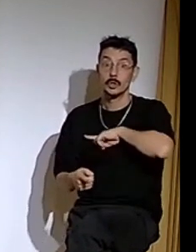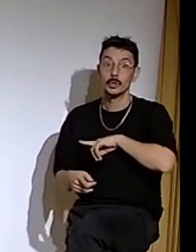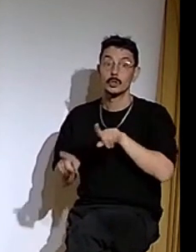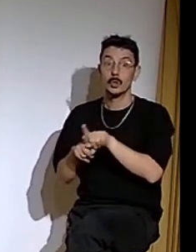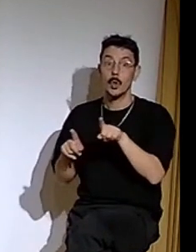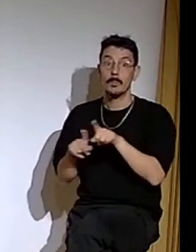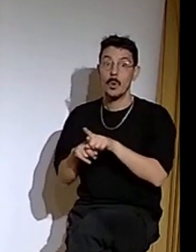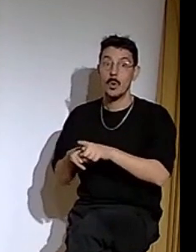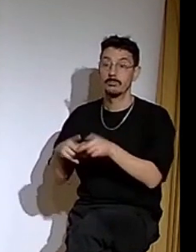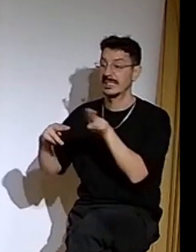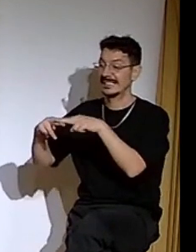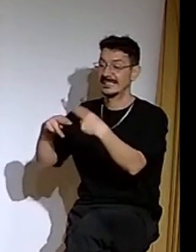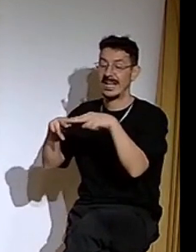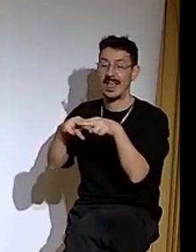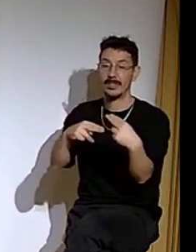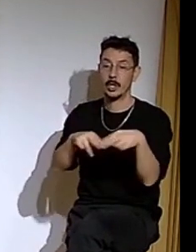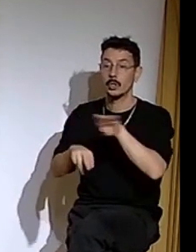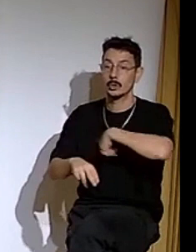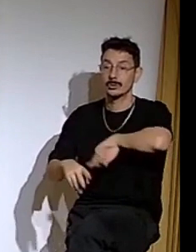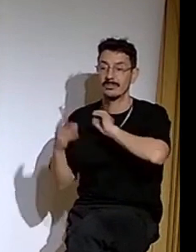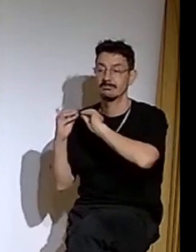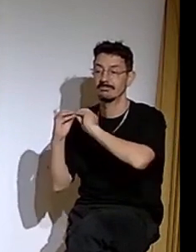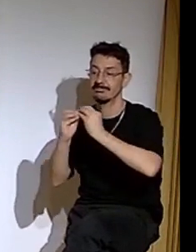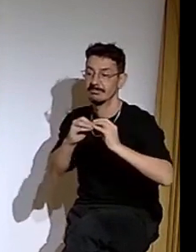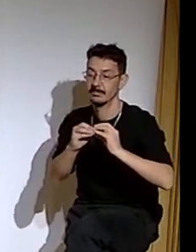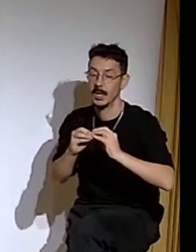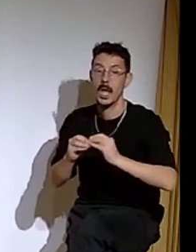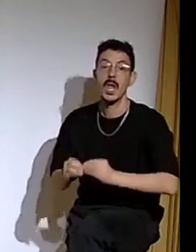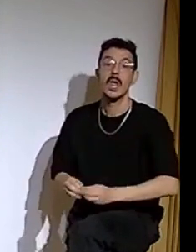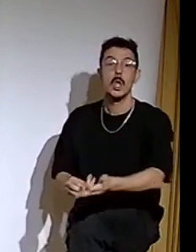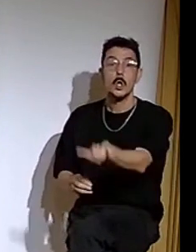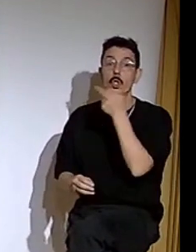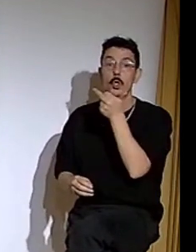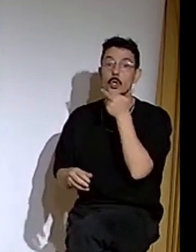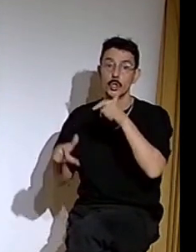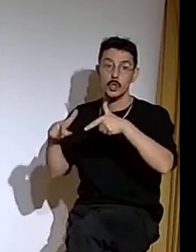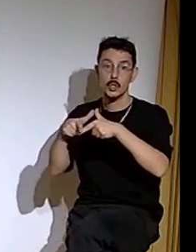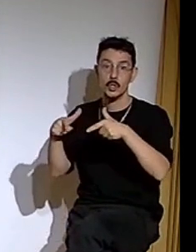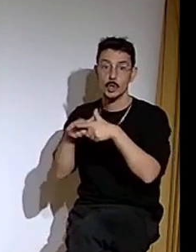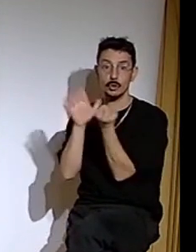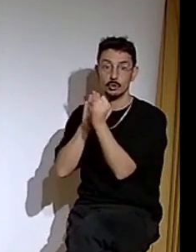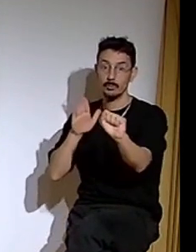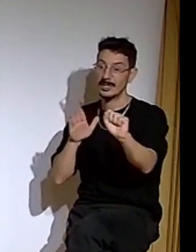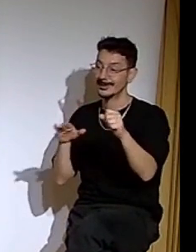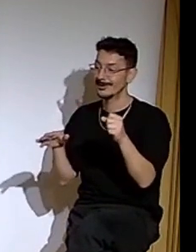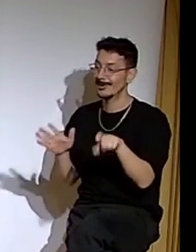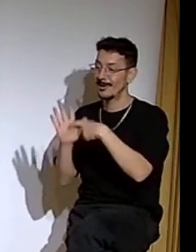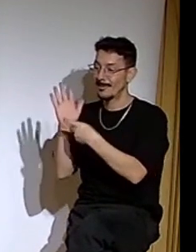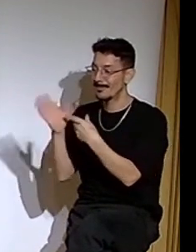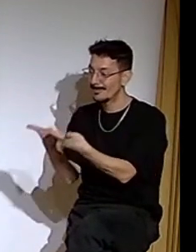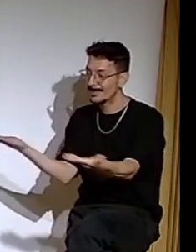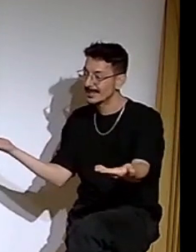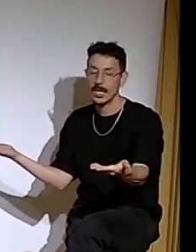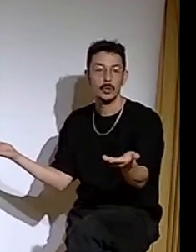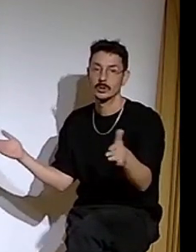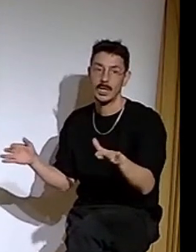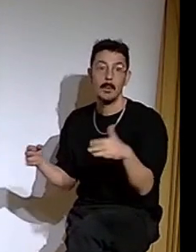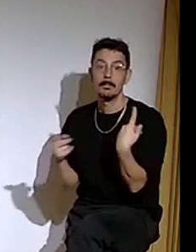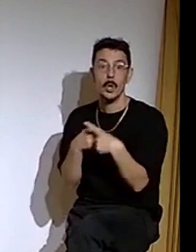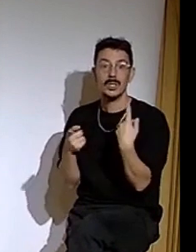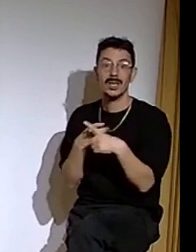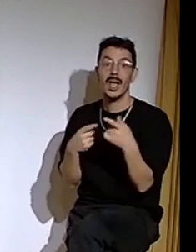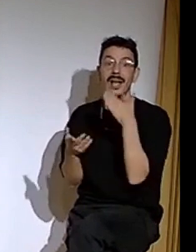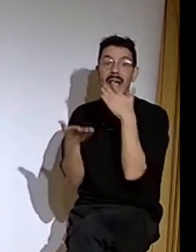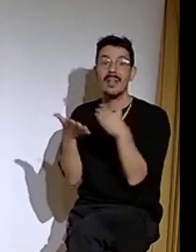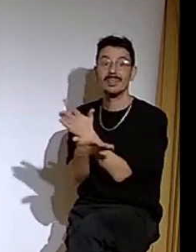montado desde el insumiso está incompleto Por qué Porque hay una parte de los cánticos que estaban dentro de la instalación